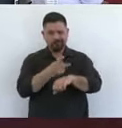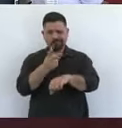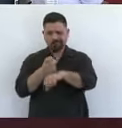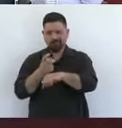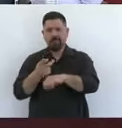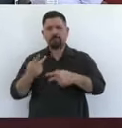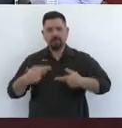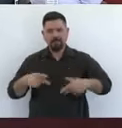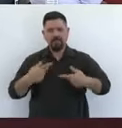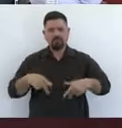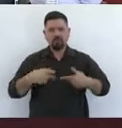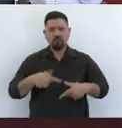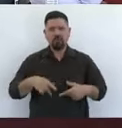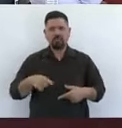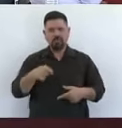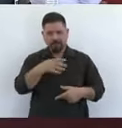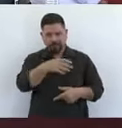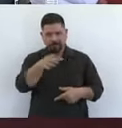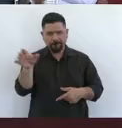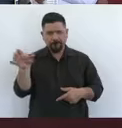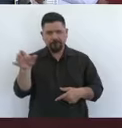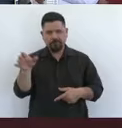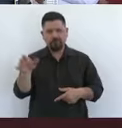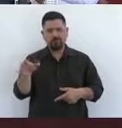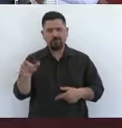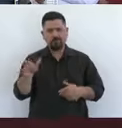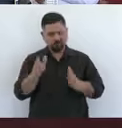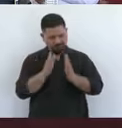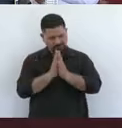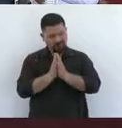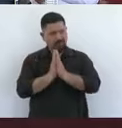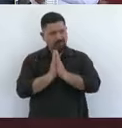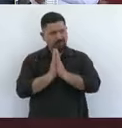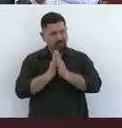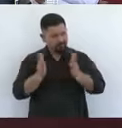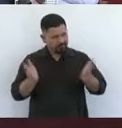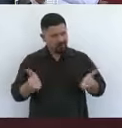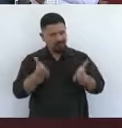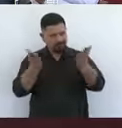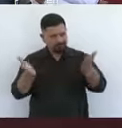productores que sigan